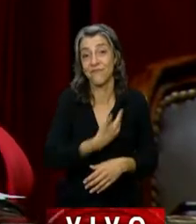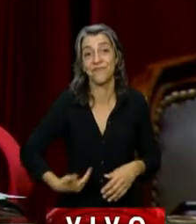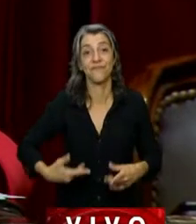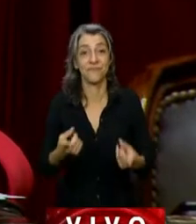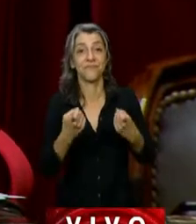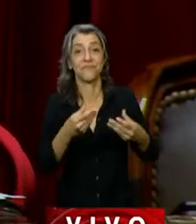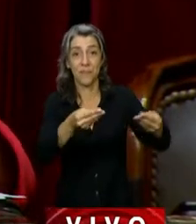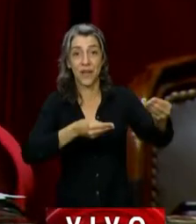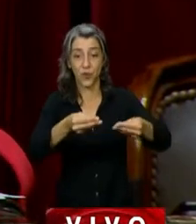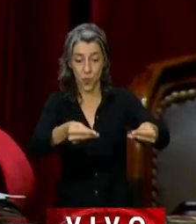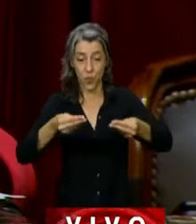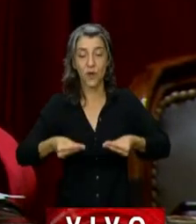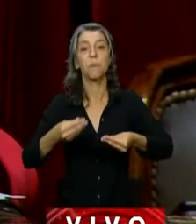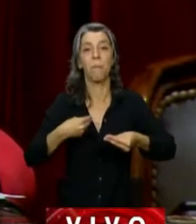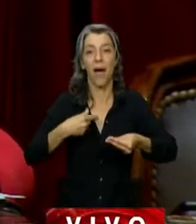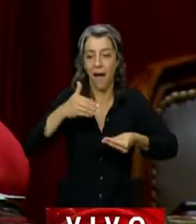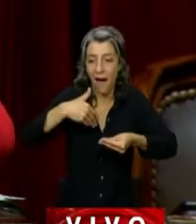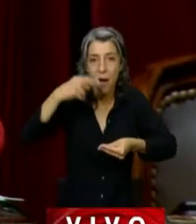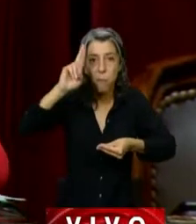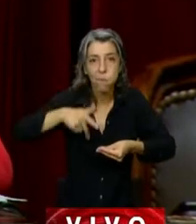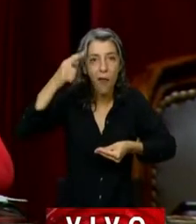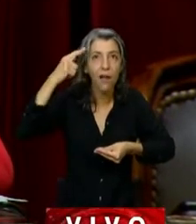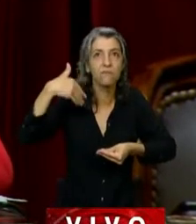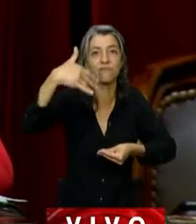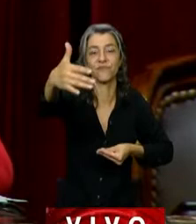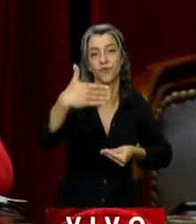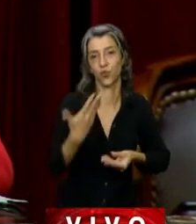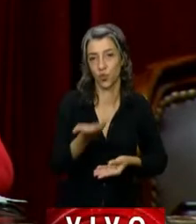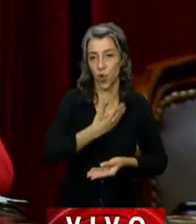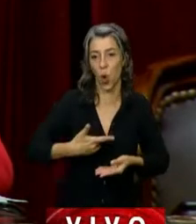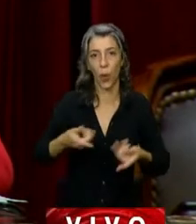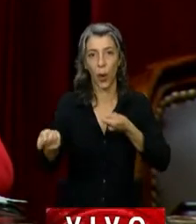tener ese encuadre necesario para poder gobernar.